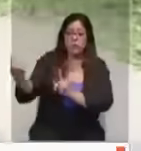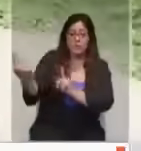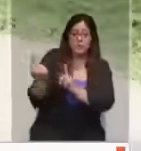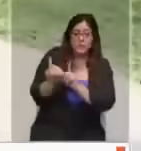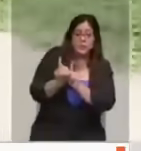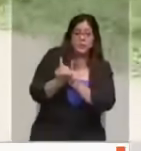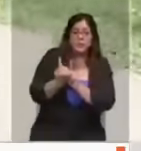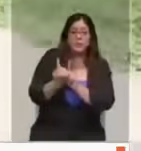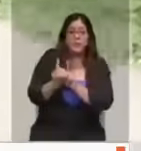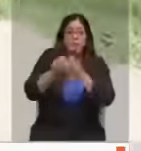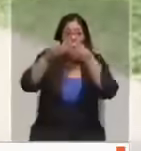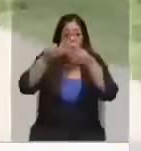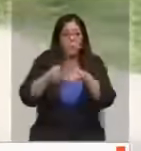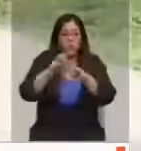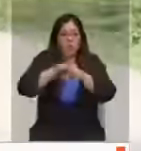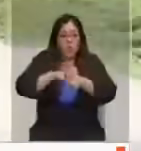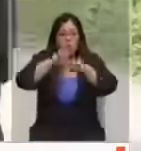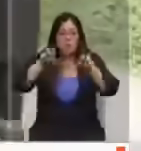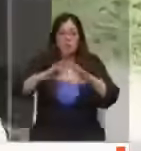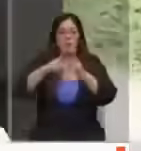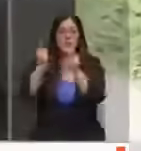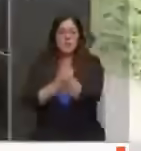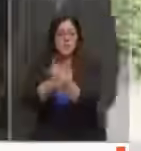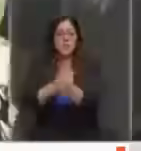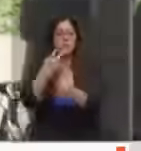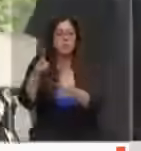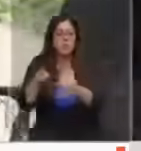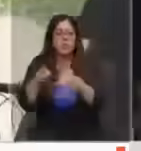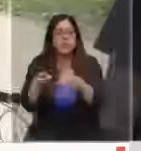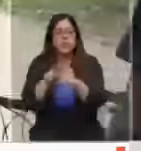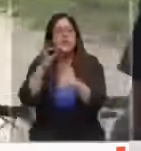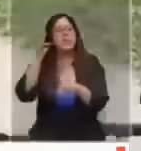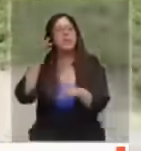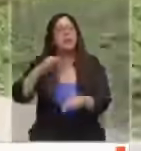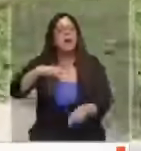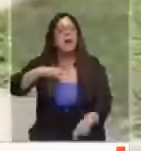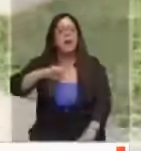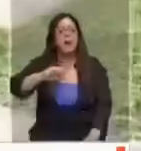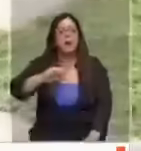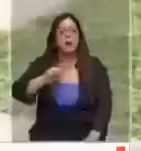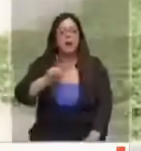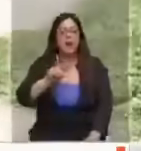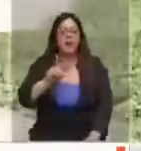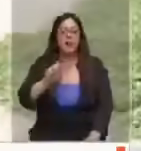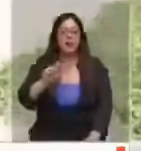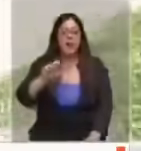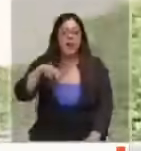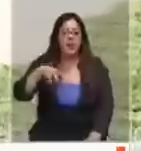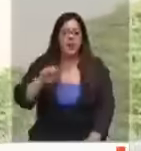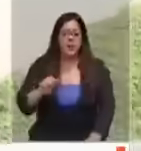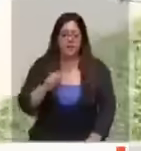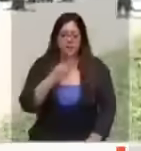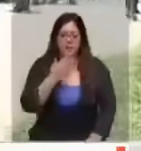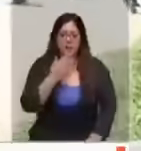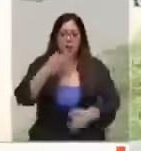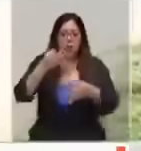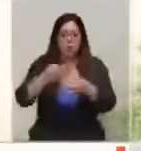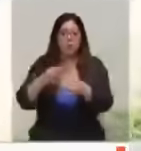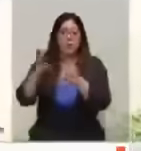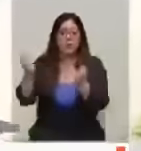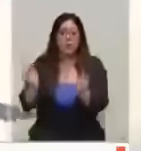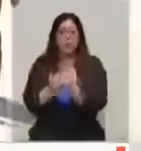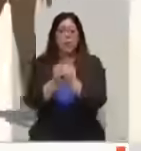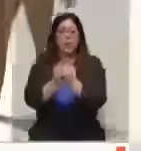se están bajando justo acá los familiares, justo pasó su hermana Magdalena, la que iba con él también en este fatal accidente, se